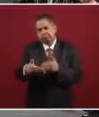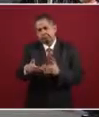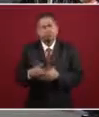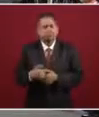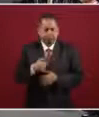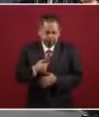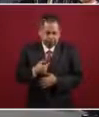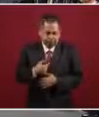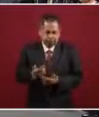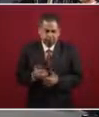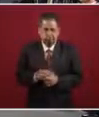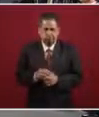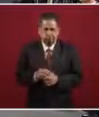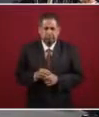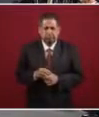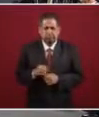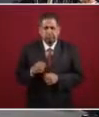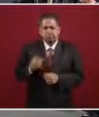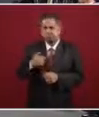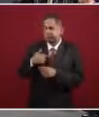¿Cuándo sería? Porque tiene 2 meses.